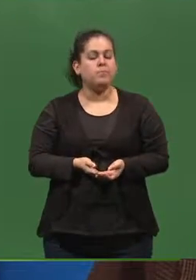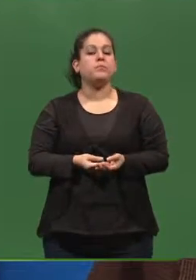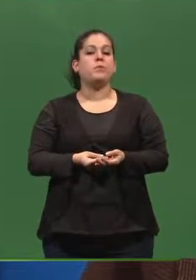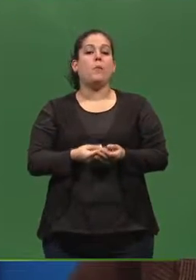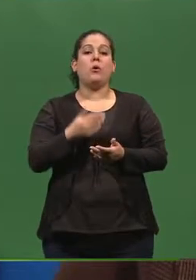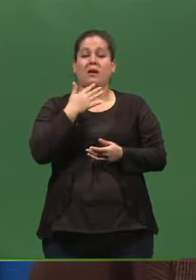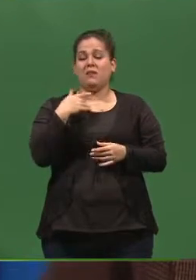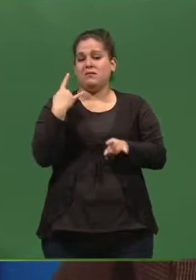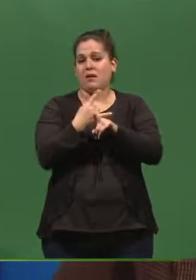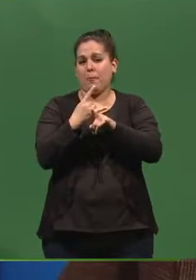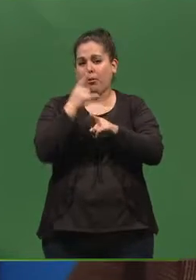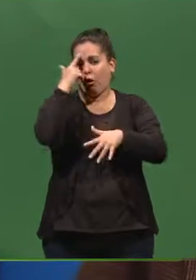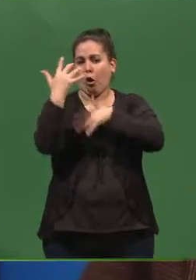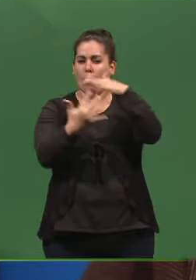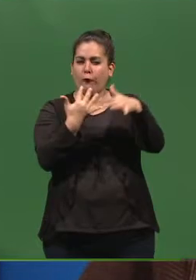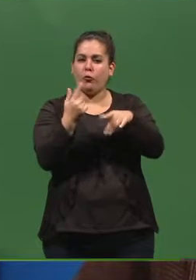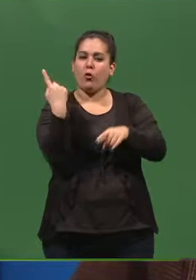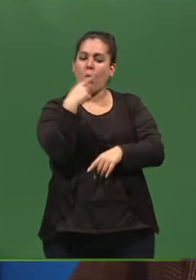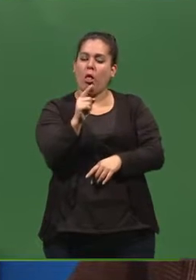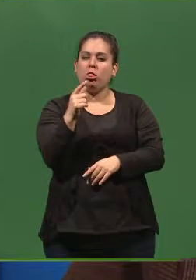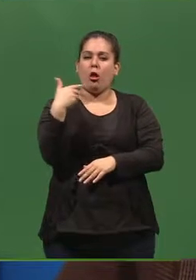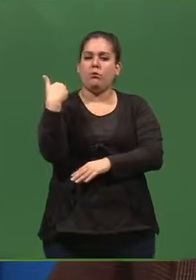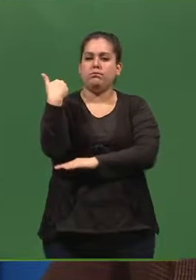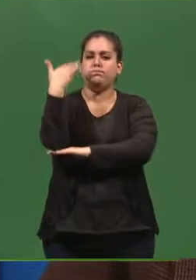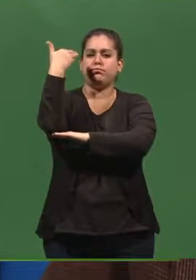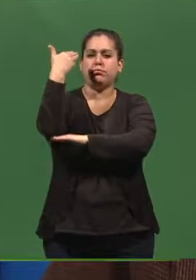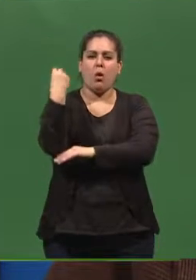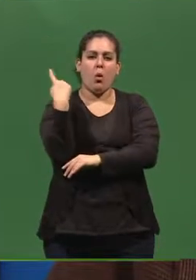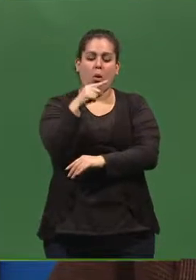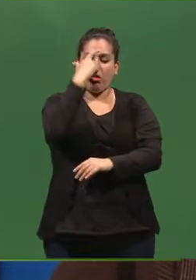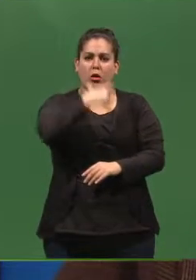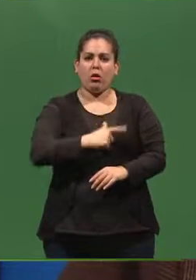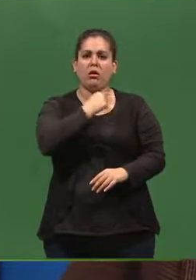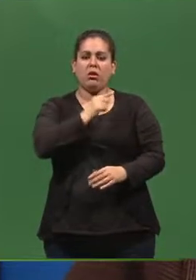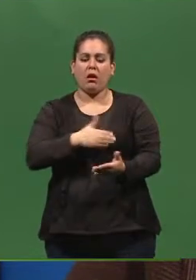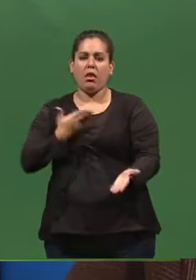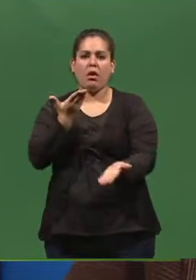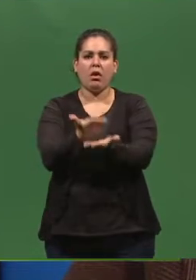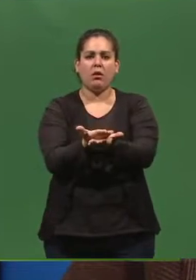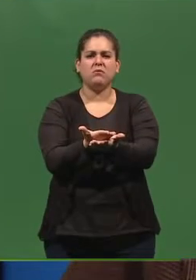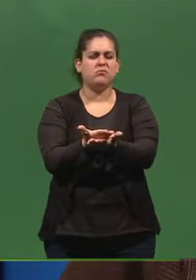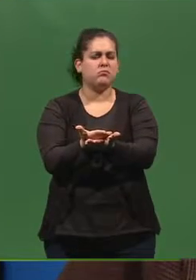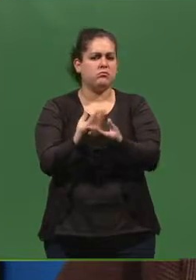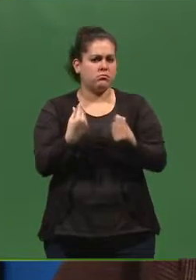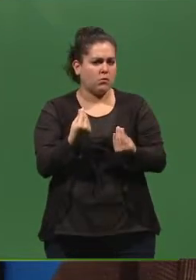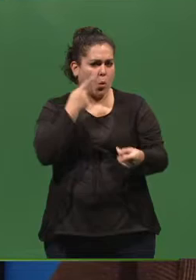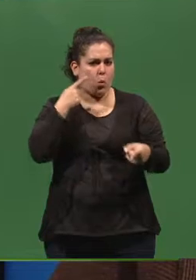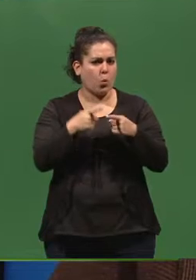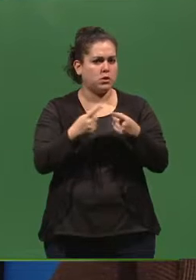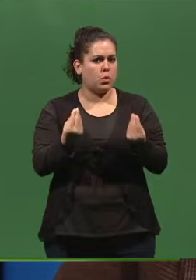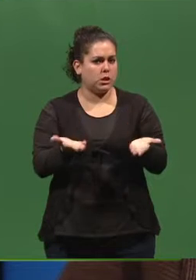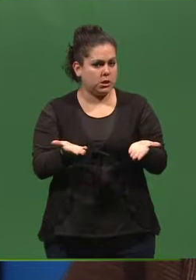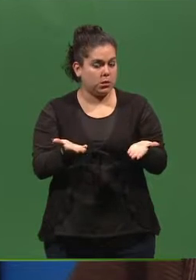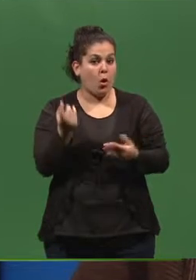sino que generalmente se confunde mucho también el discurso político de a qué uno aspira cuando presenta una iniciativa determinada, ¿no? O sea, cuando